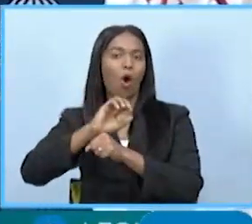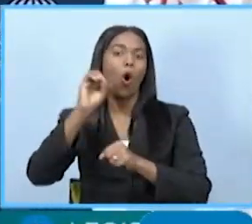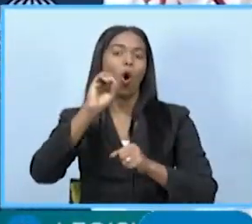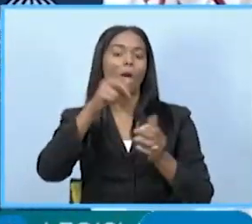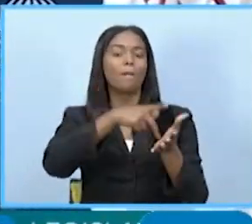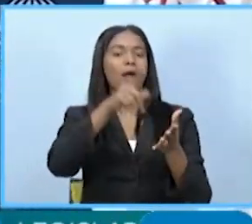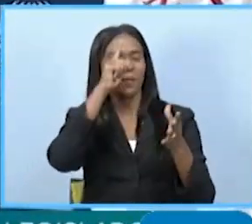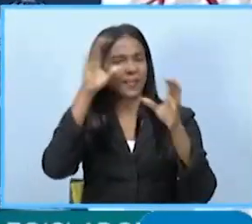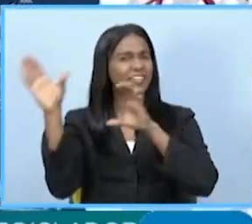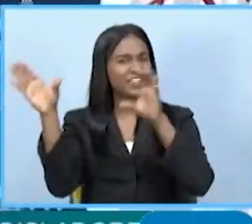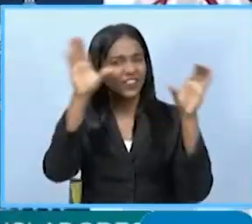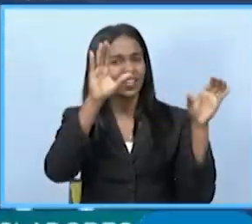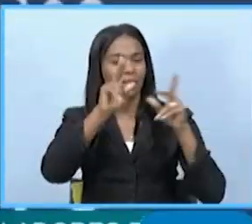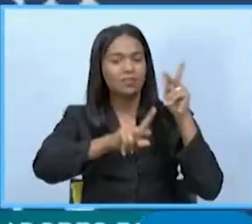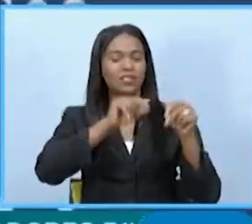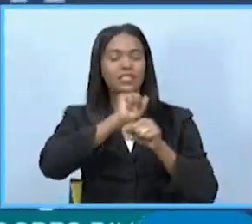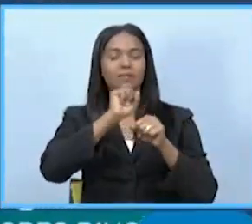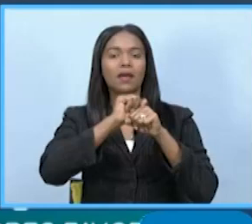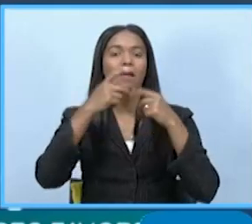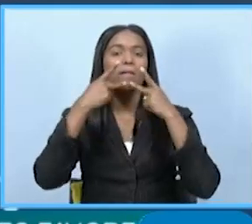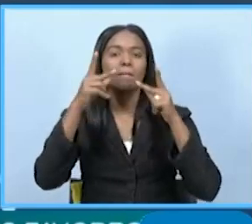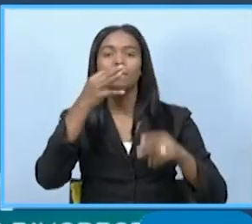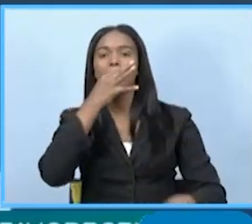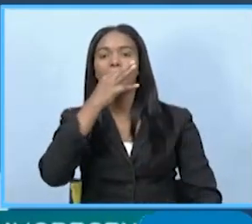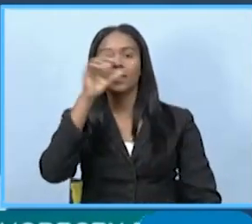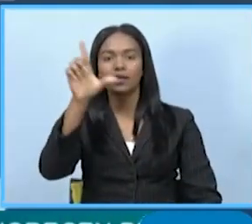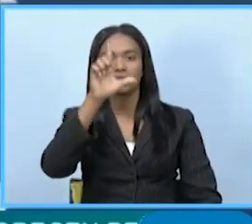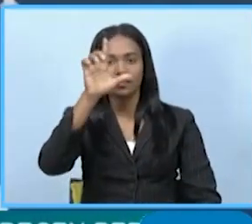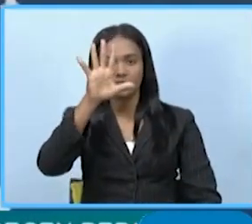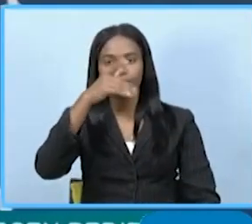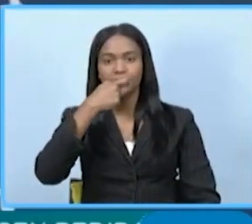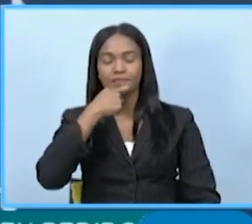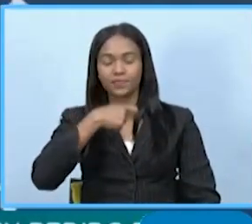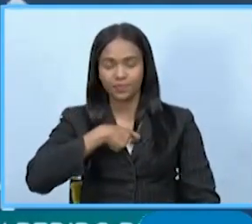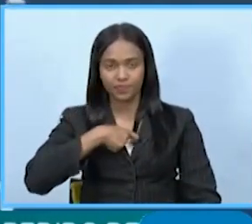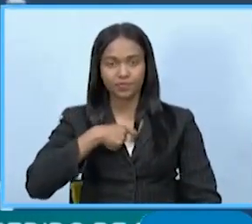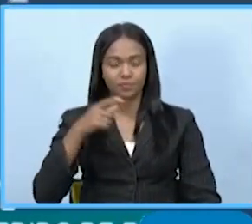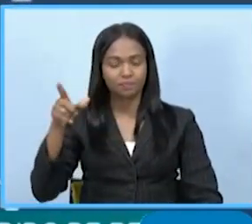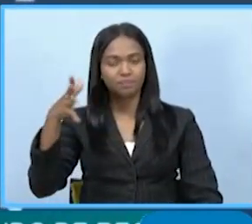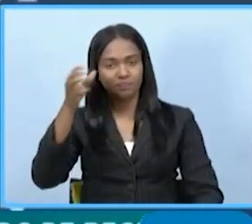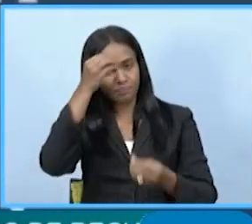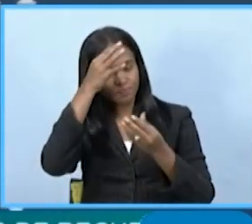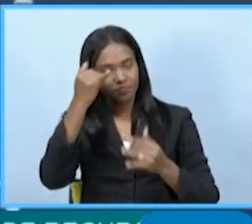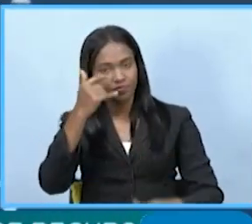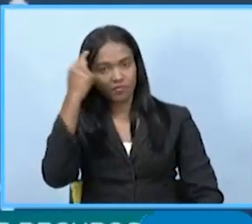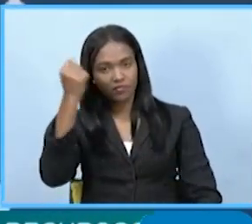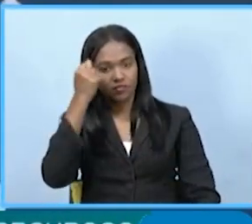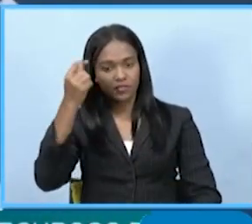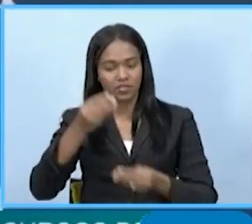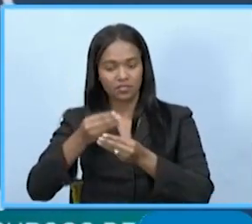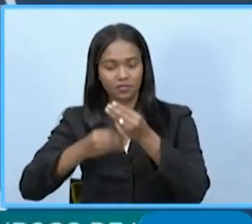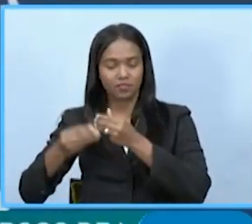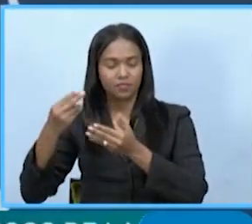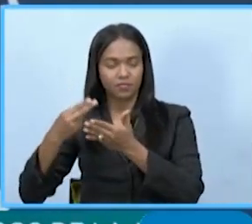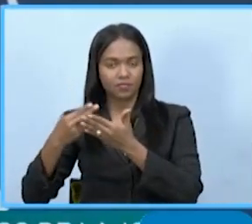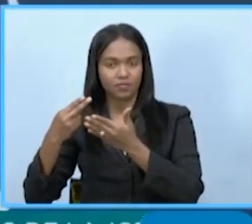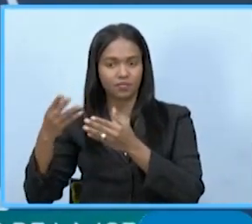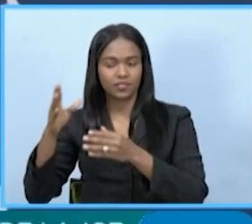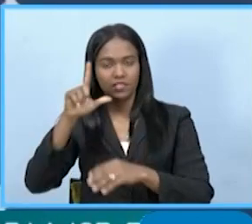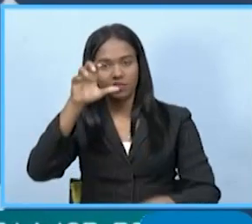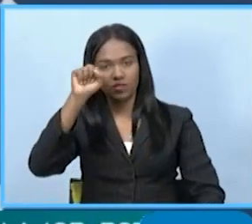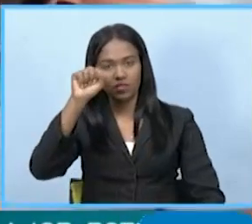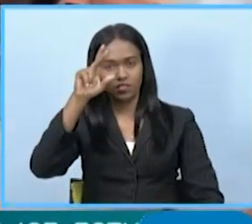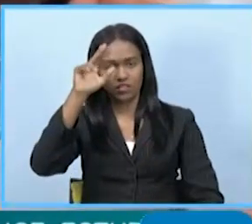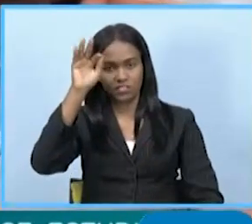los empleados del sector público el próximo lunes 5 de diciembre. Así lo confirmó este martes el tesorero nacional Luis